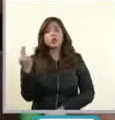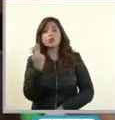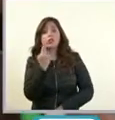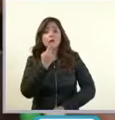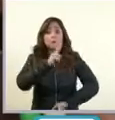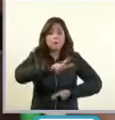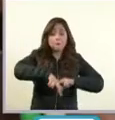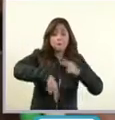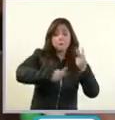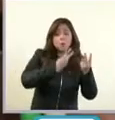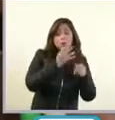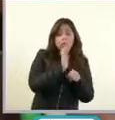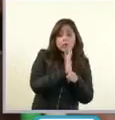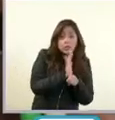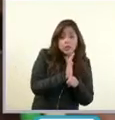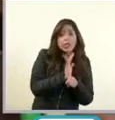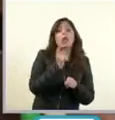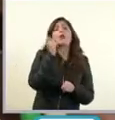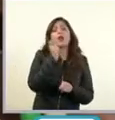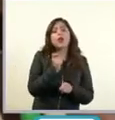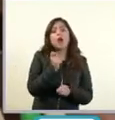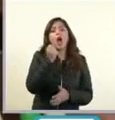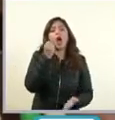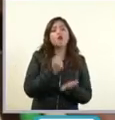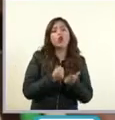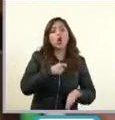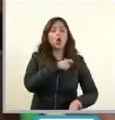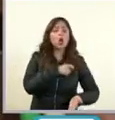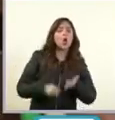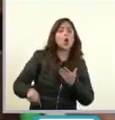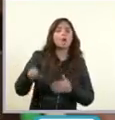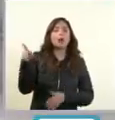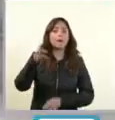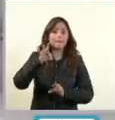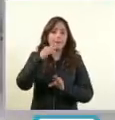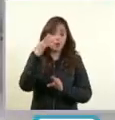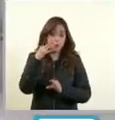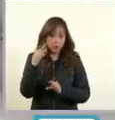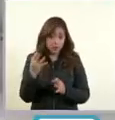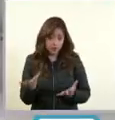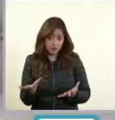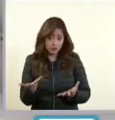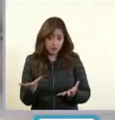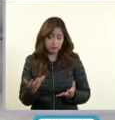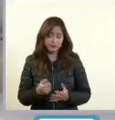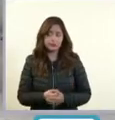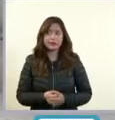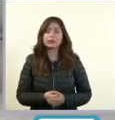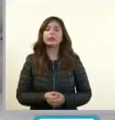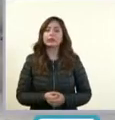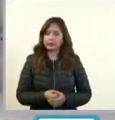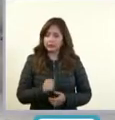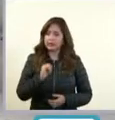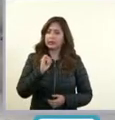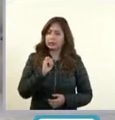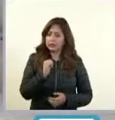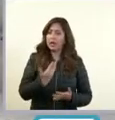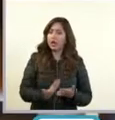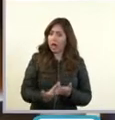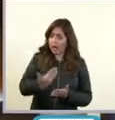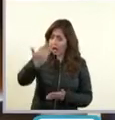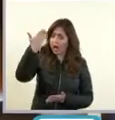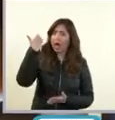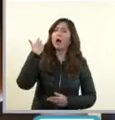mencionas. Claro. Y esto ya son cosas... Está muy ligado. Así es. Oye, Alicia, pero antes era sin palomitas.